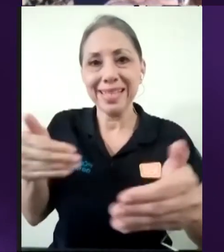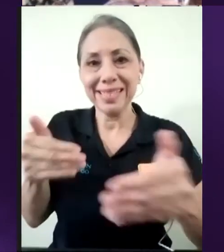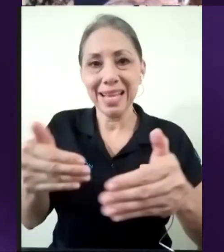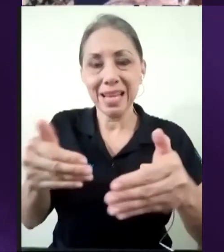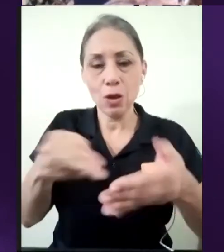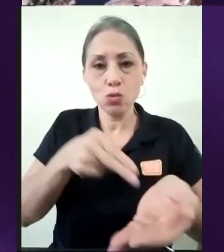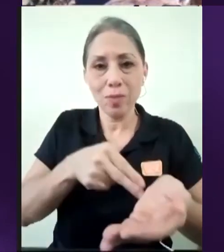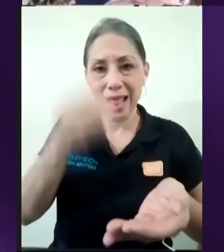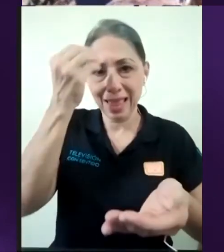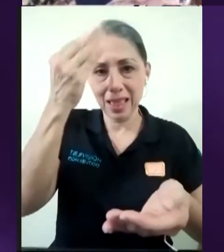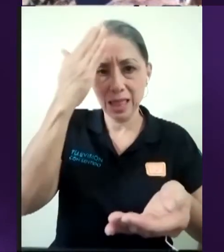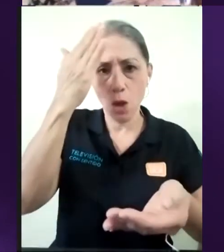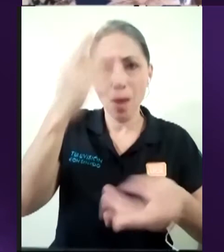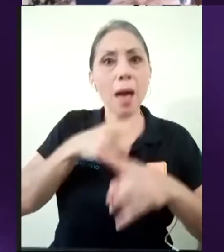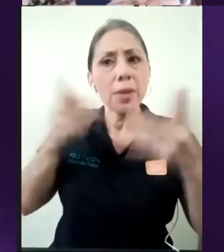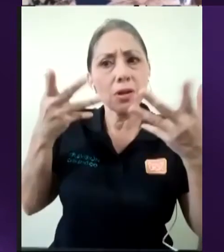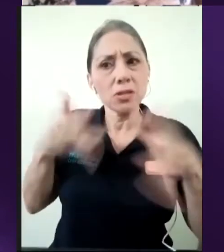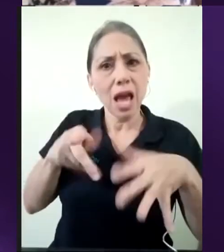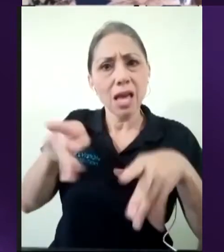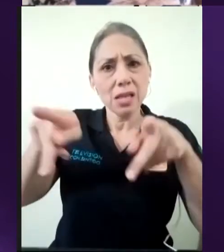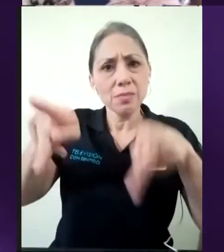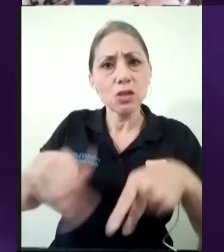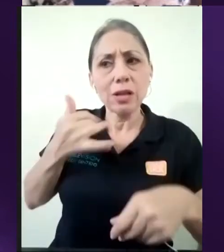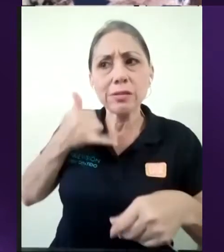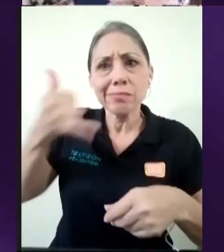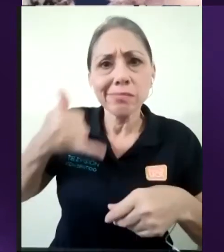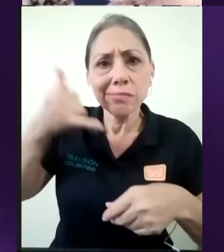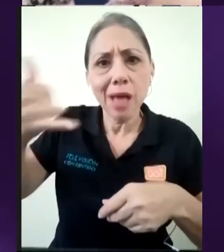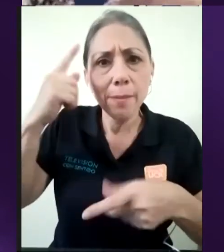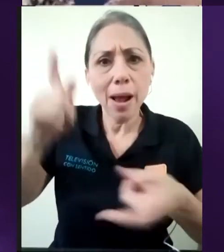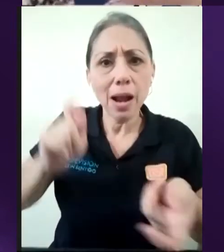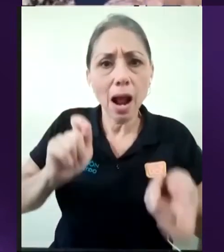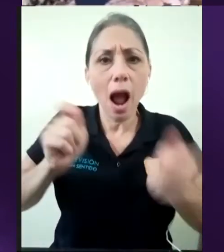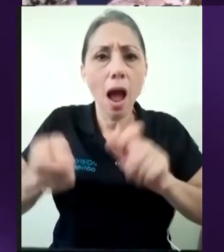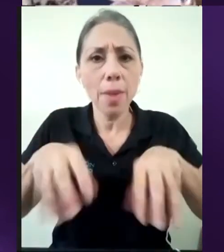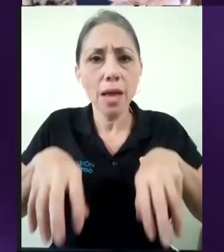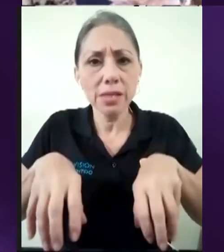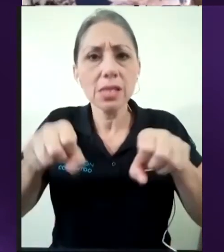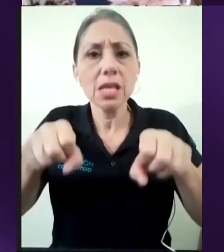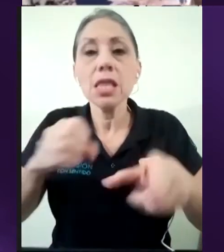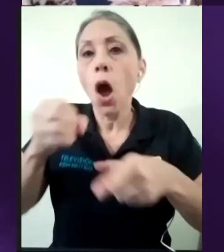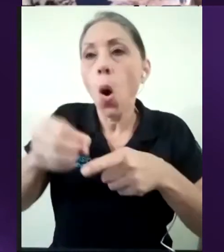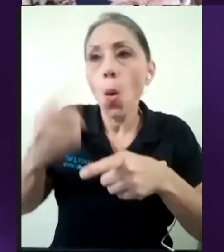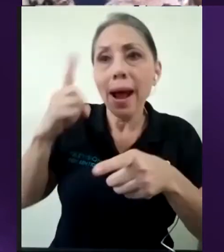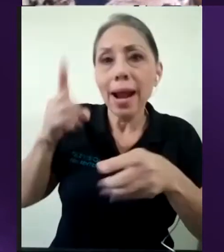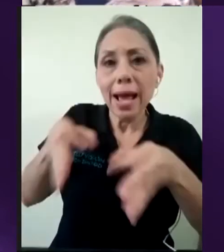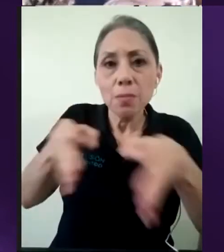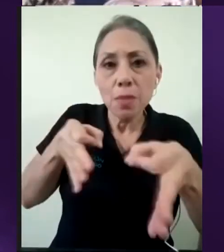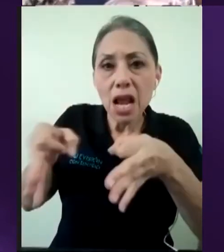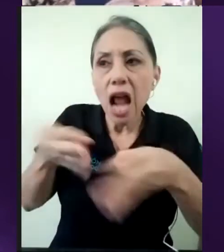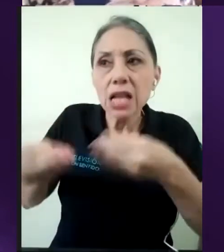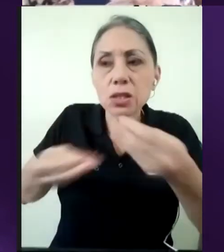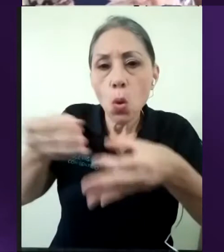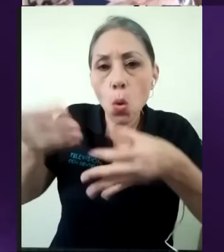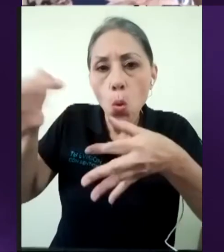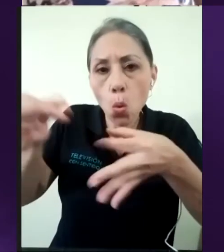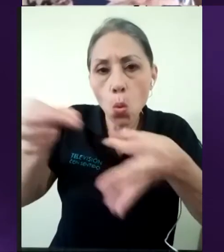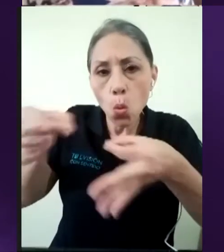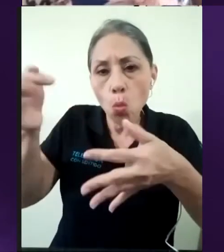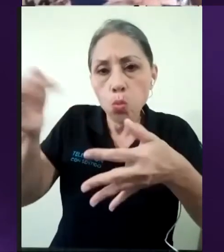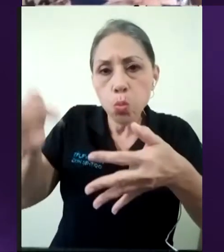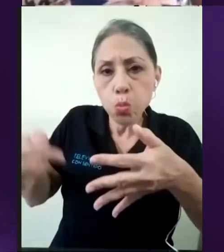para darles indicaciones sobre la reprogramación de citas o lo que tienen que hacer para asistir a esta atención, y la